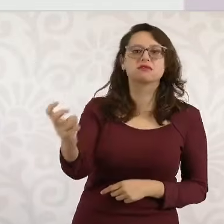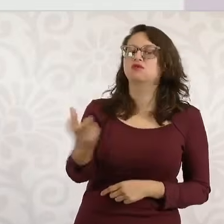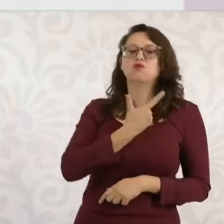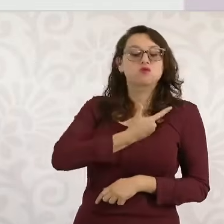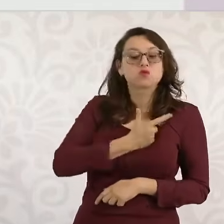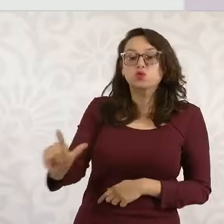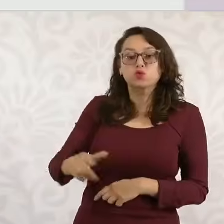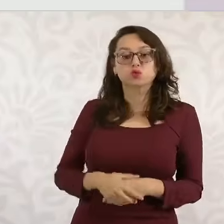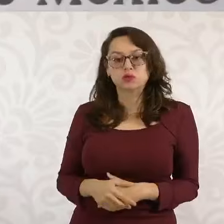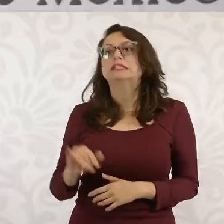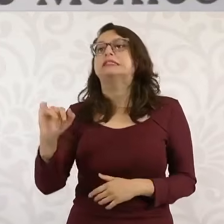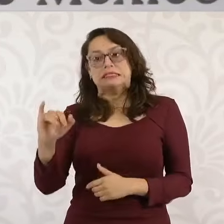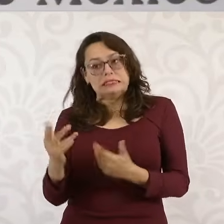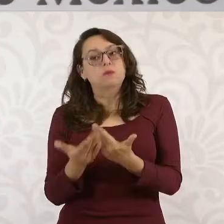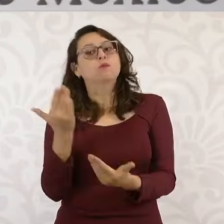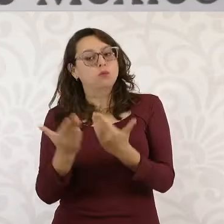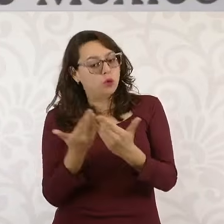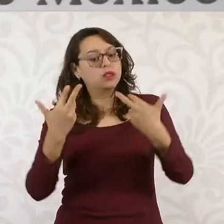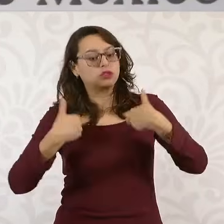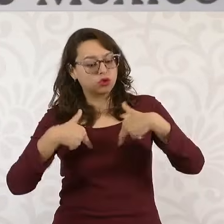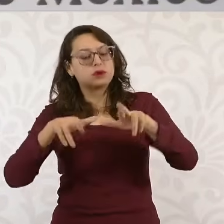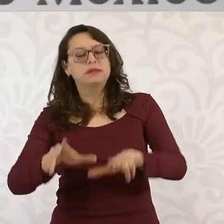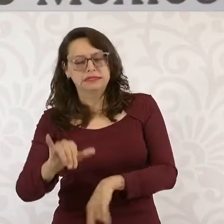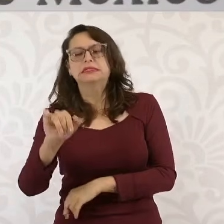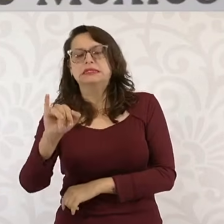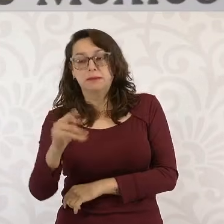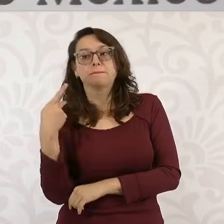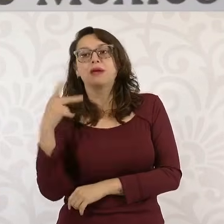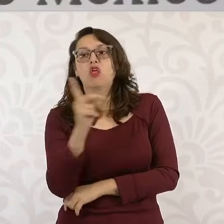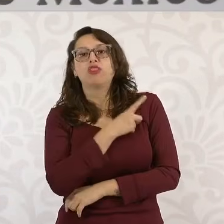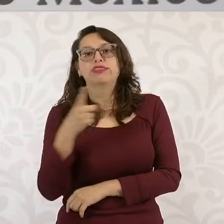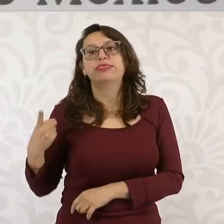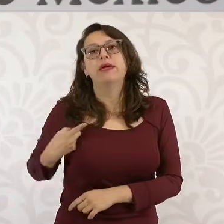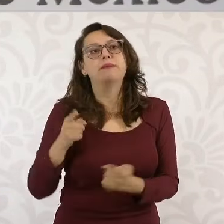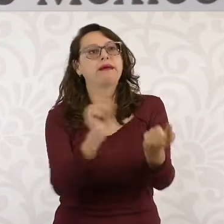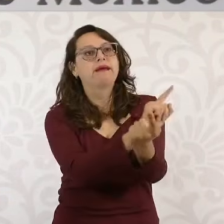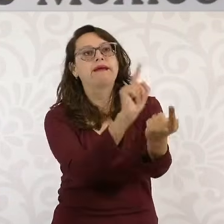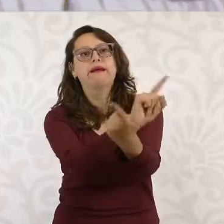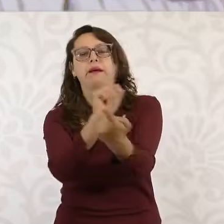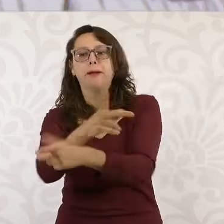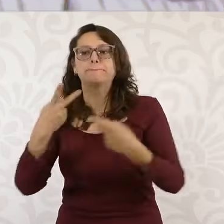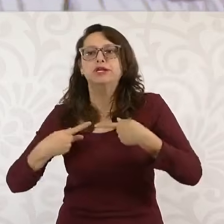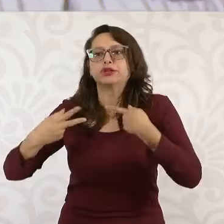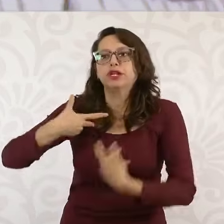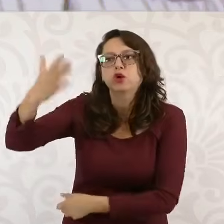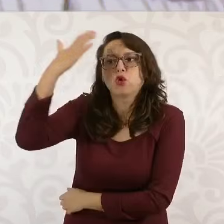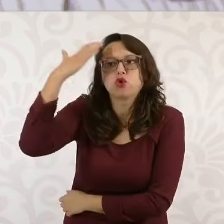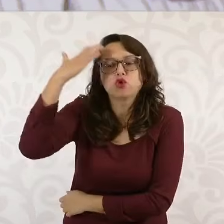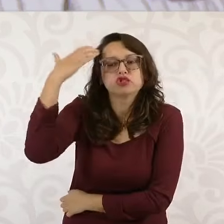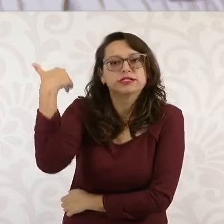pero hay que ir a buscar el voto, hay que ir a dar la cara a la gente. Entonces, eso es lo primero.